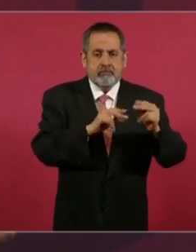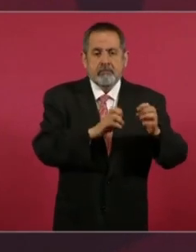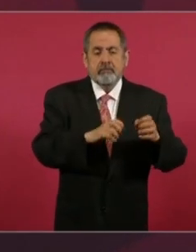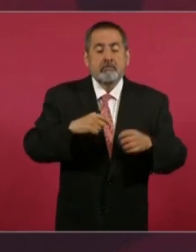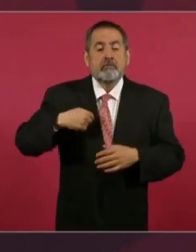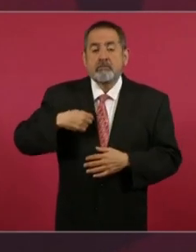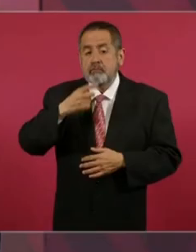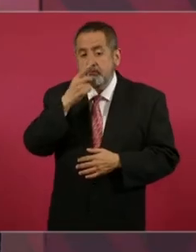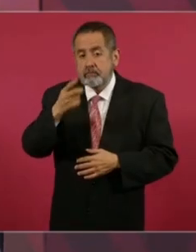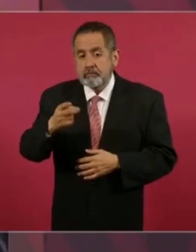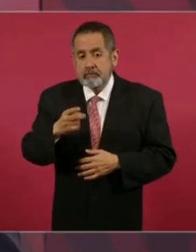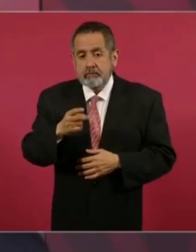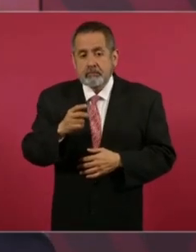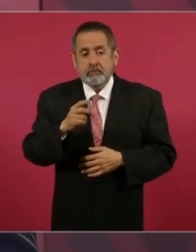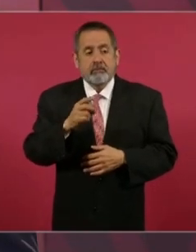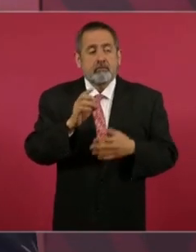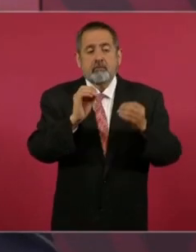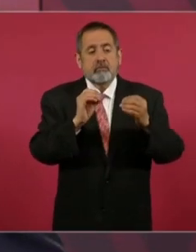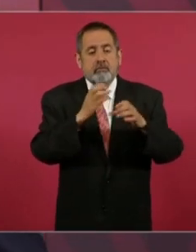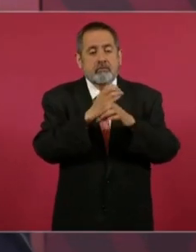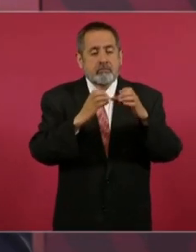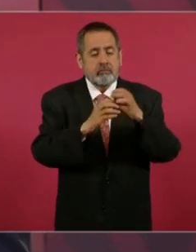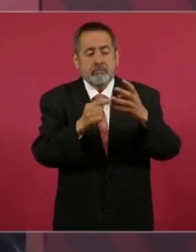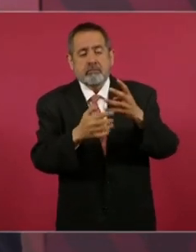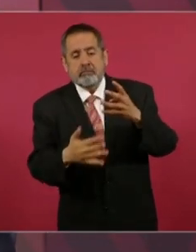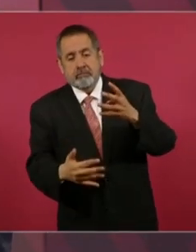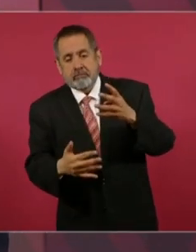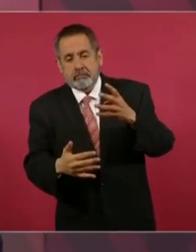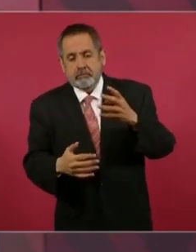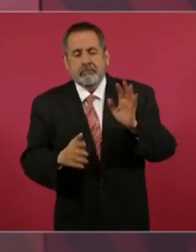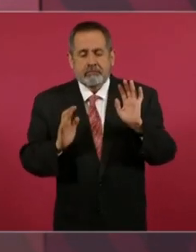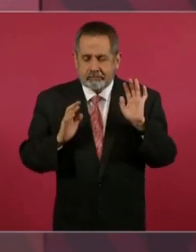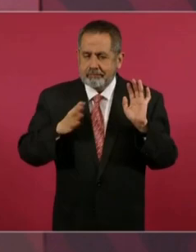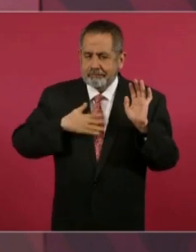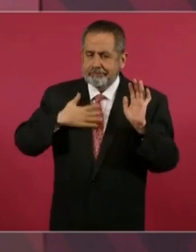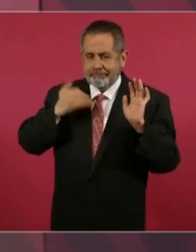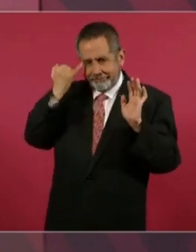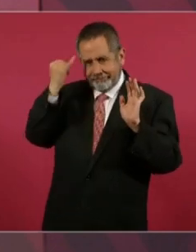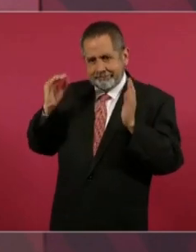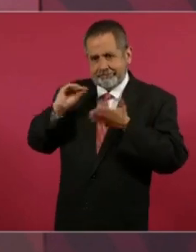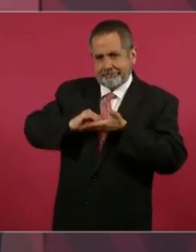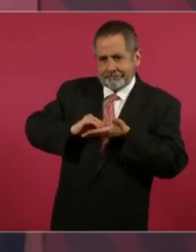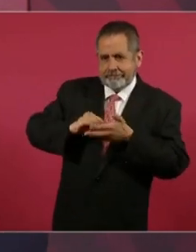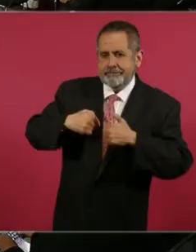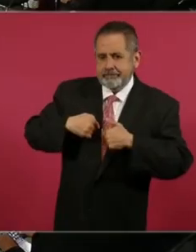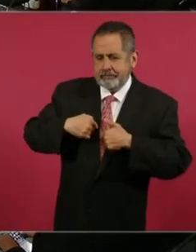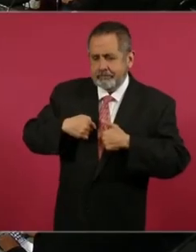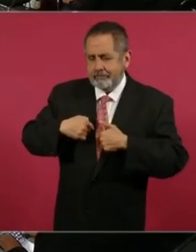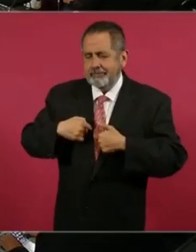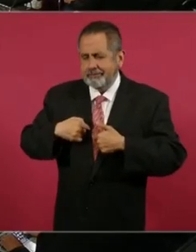Dije, lo que sea, y les voy a contar por qué.